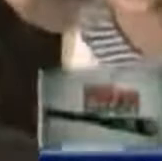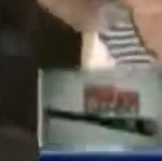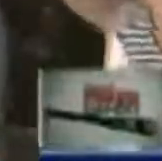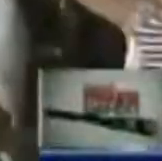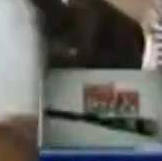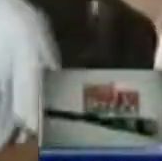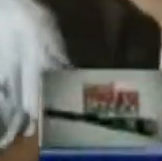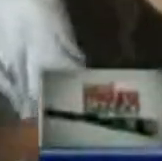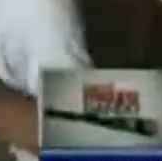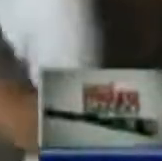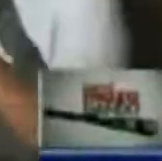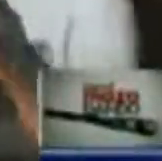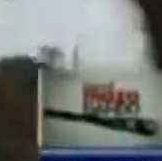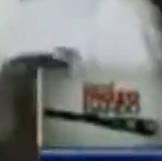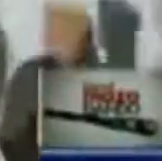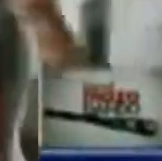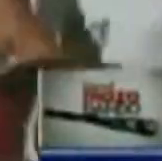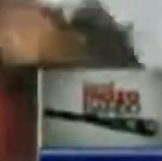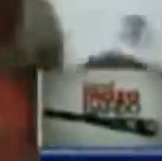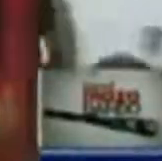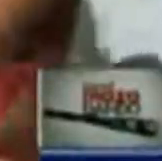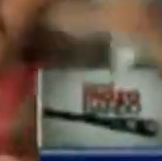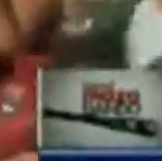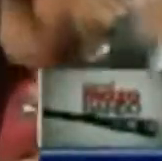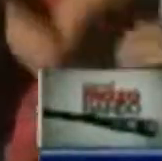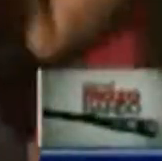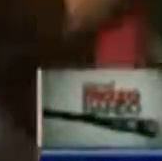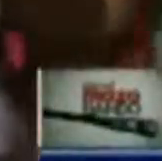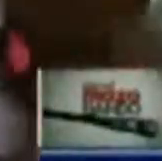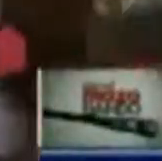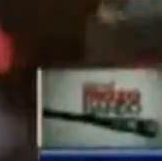yo me faltan los pollitos